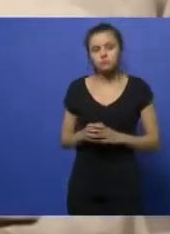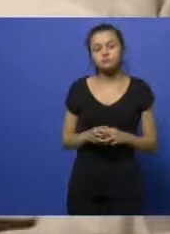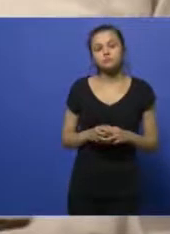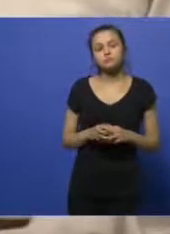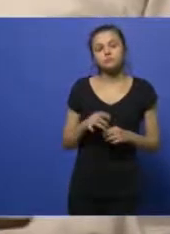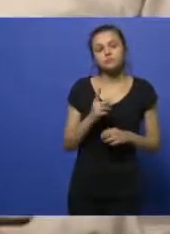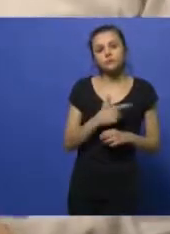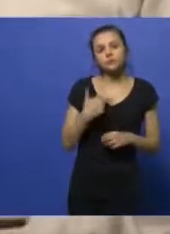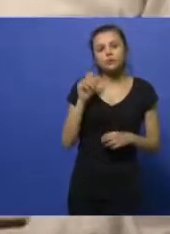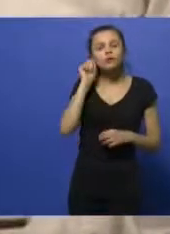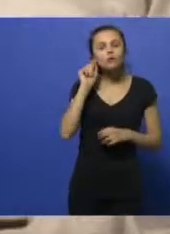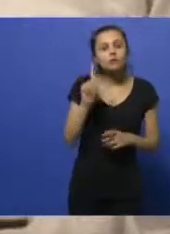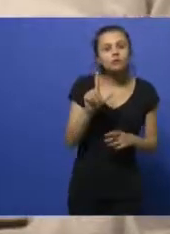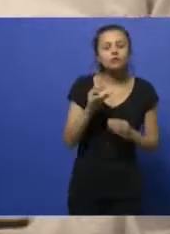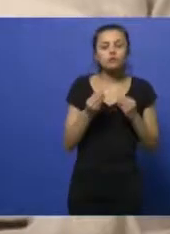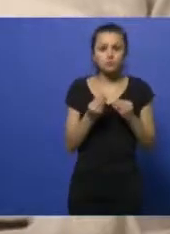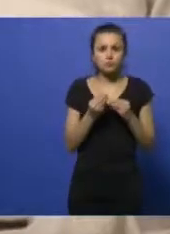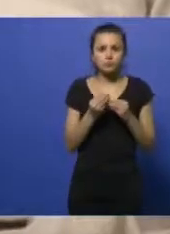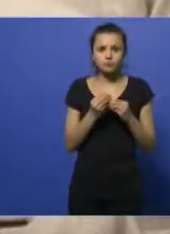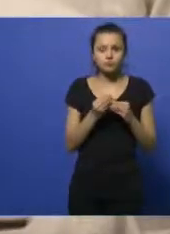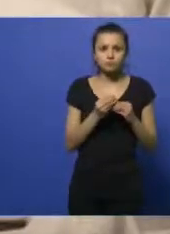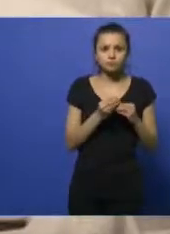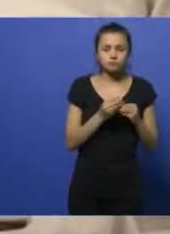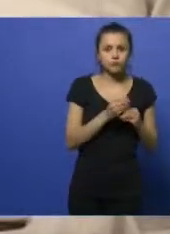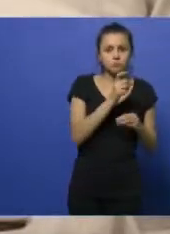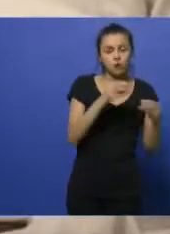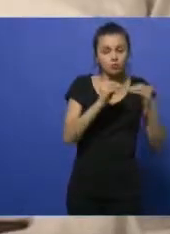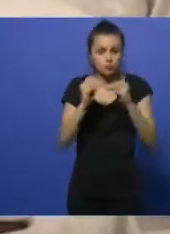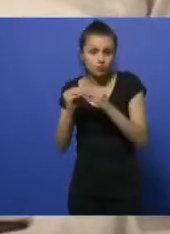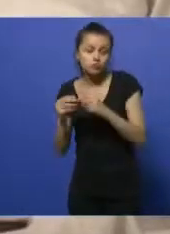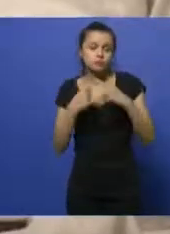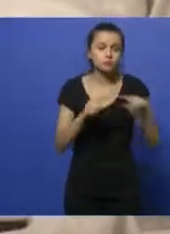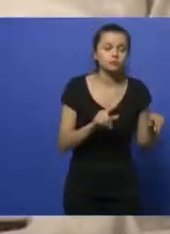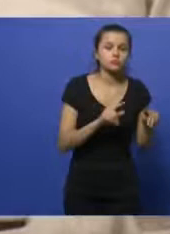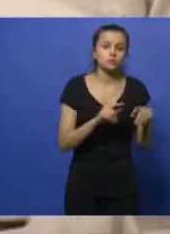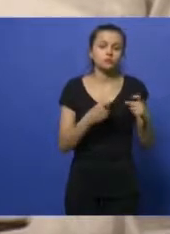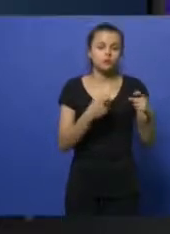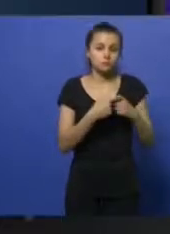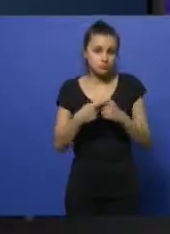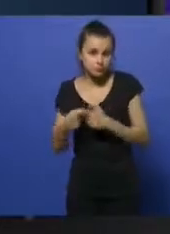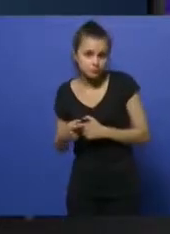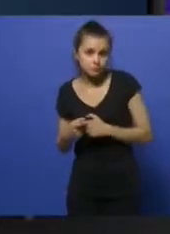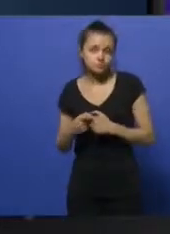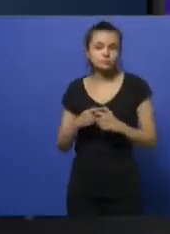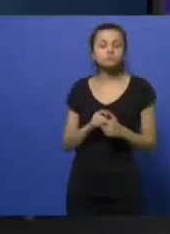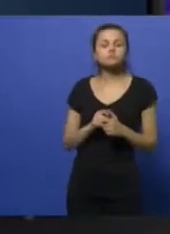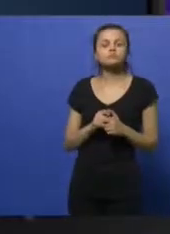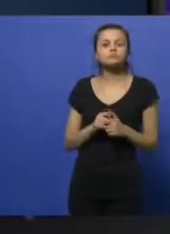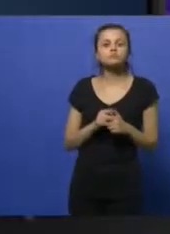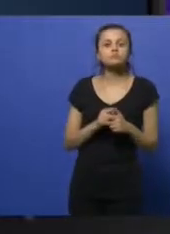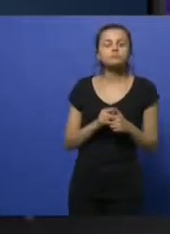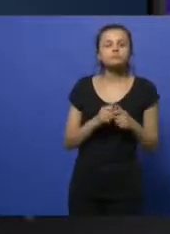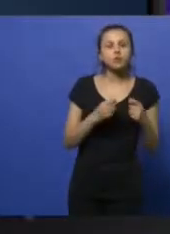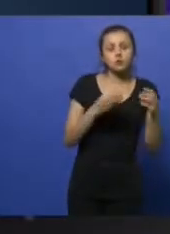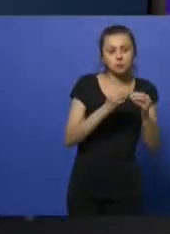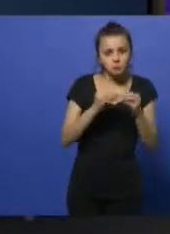hemos logrado construir junto con los compañeros de las distintas organizaciones, con el compañero Garmendia, quien está al frente de la CGT, compañeros de